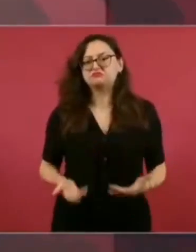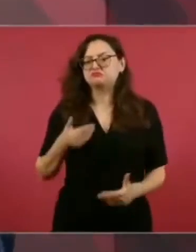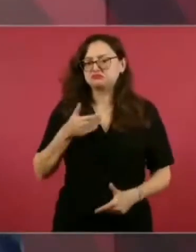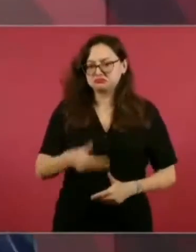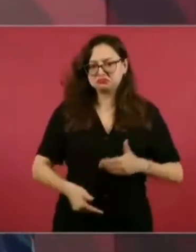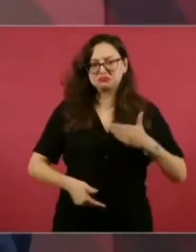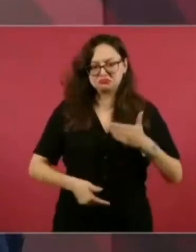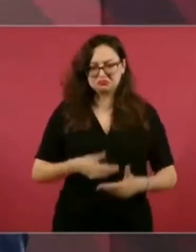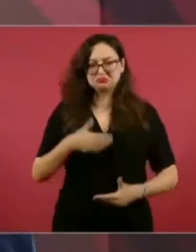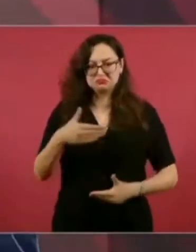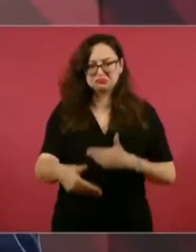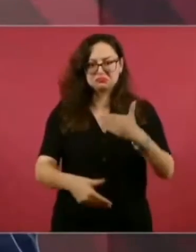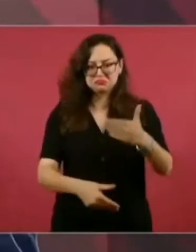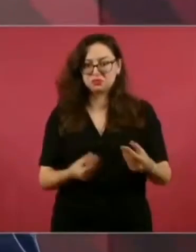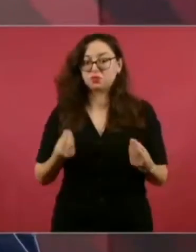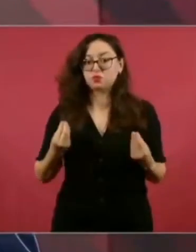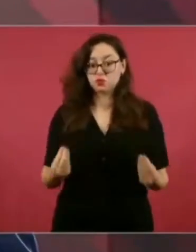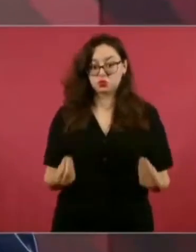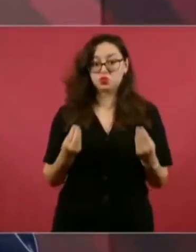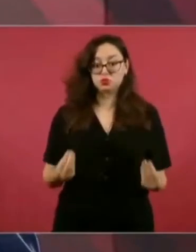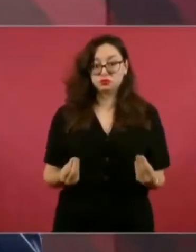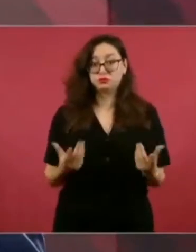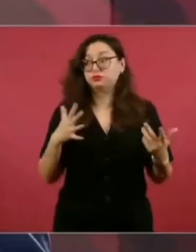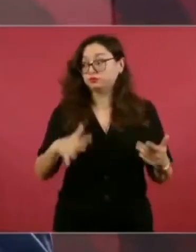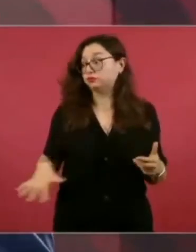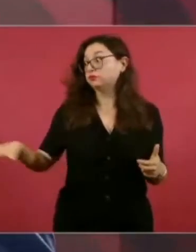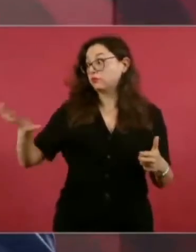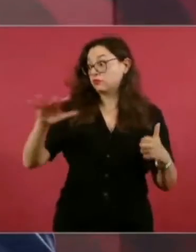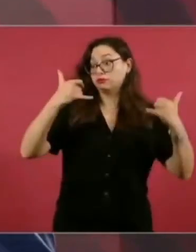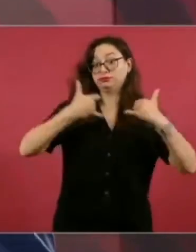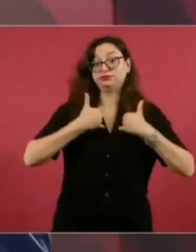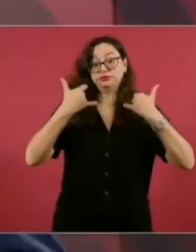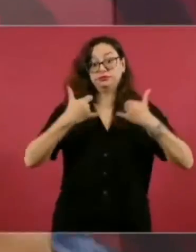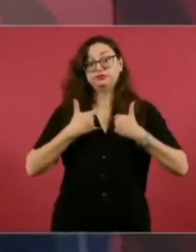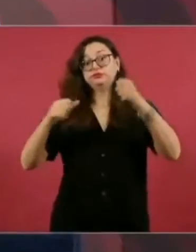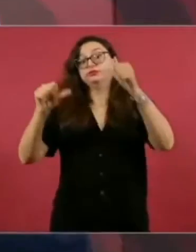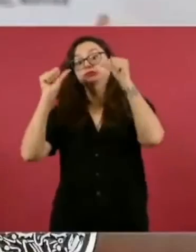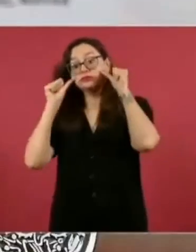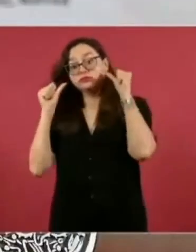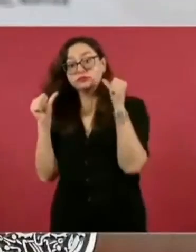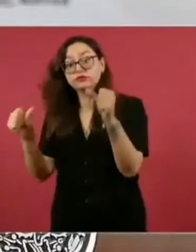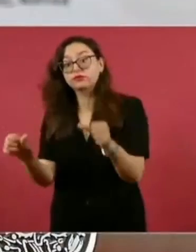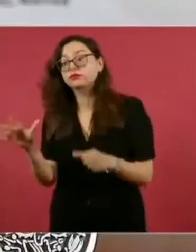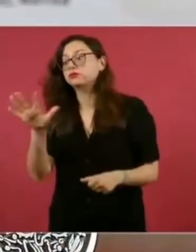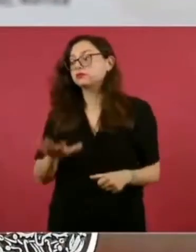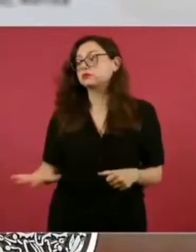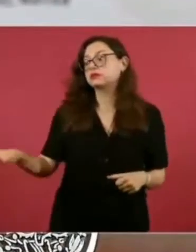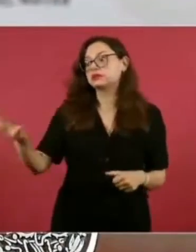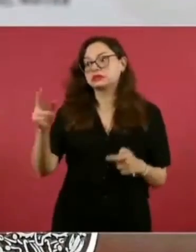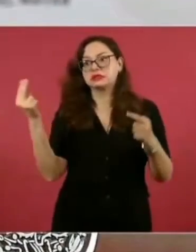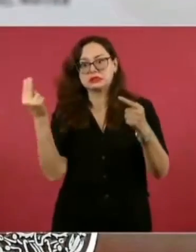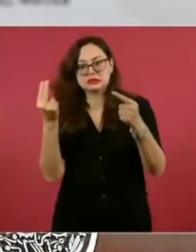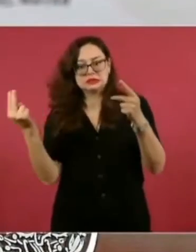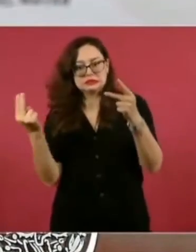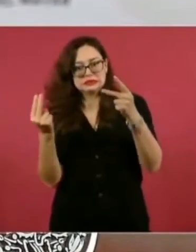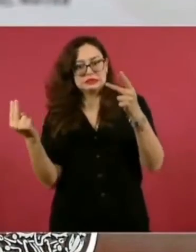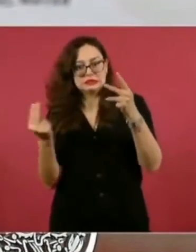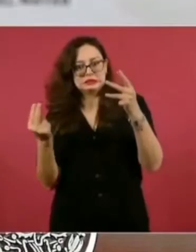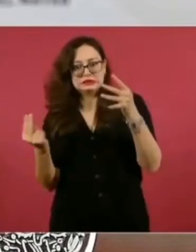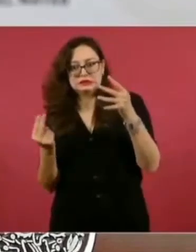cuando se atienden las necesidades de la gente, pues se impide